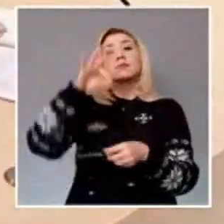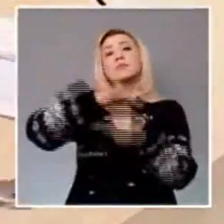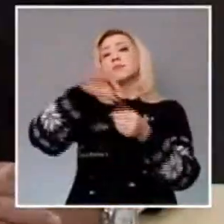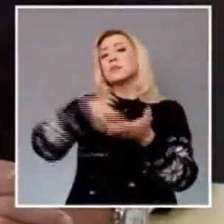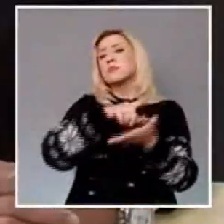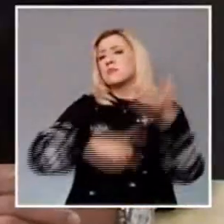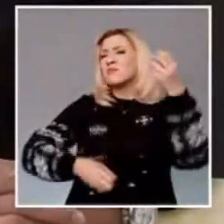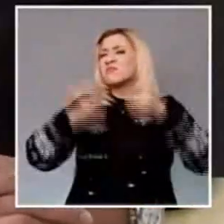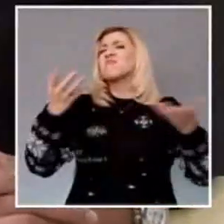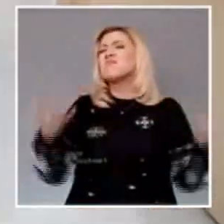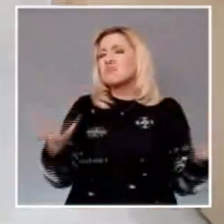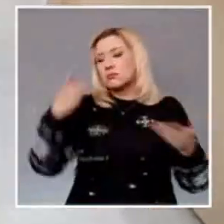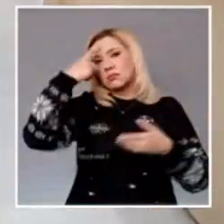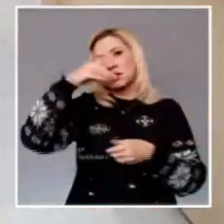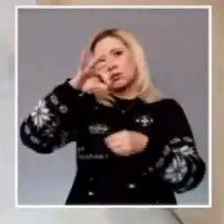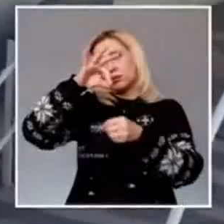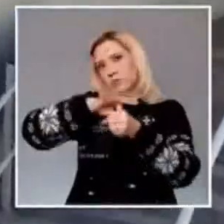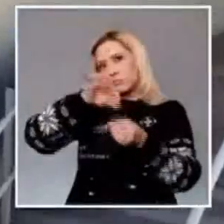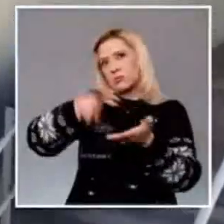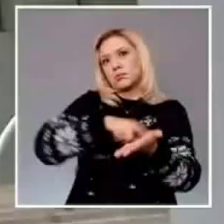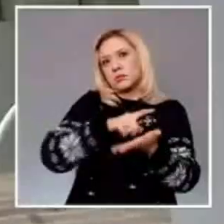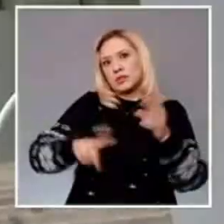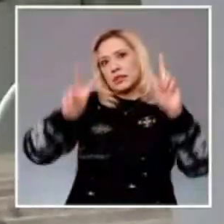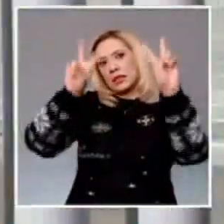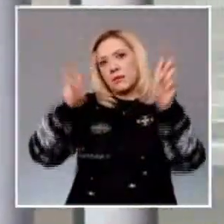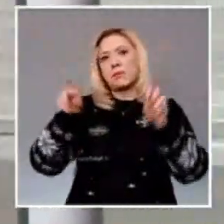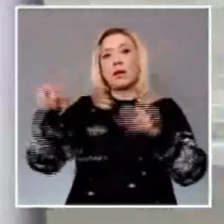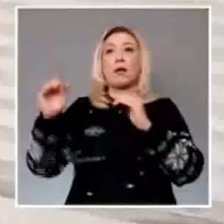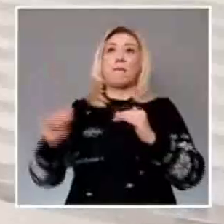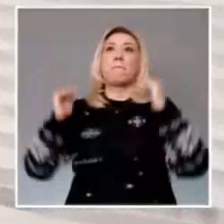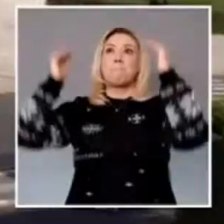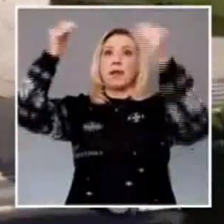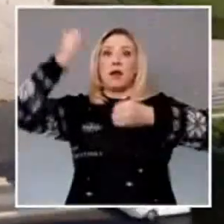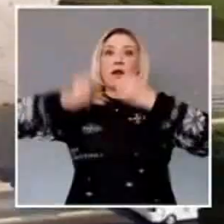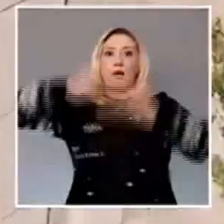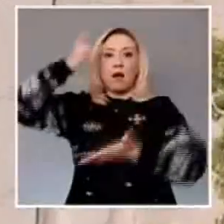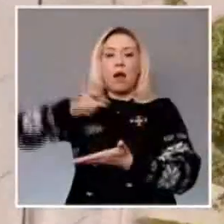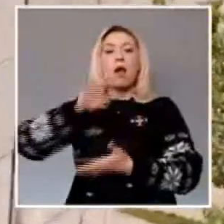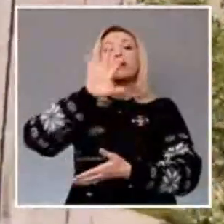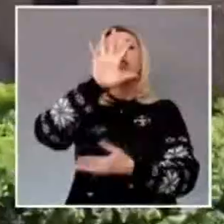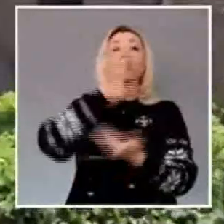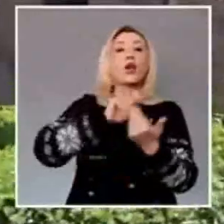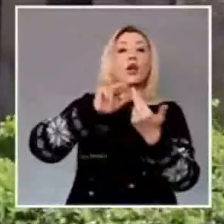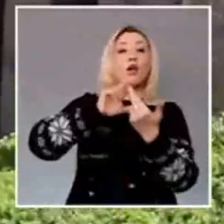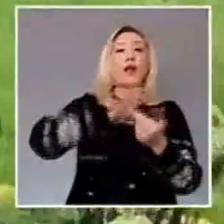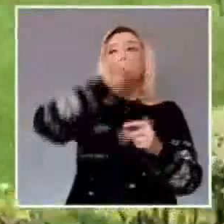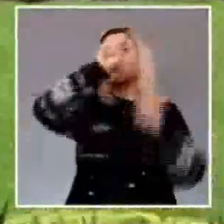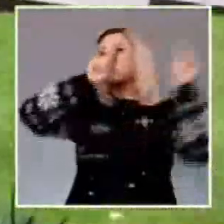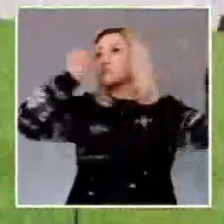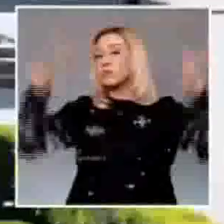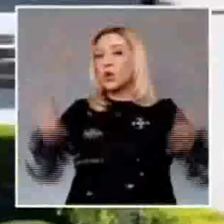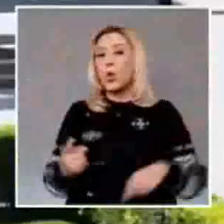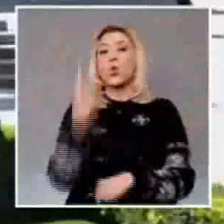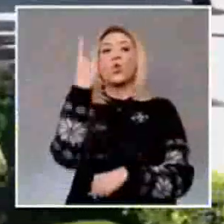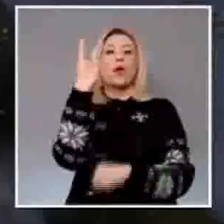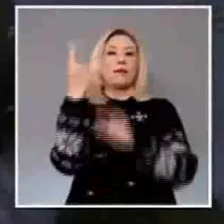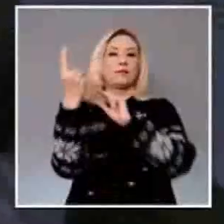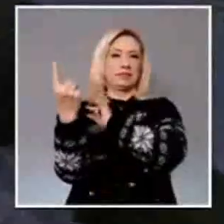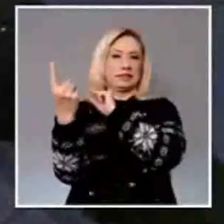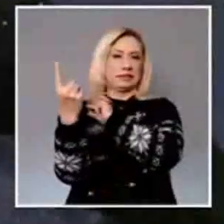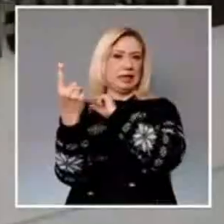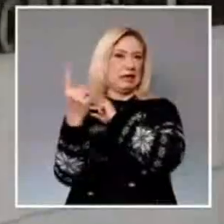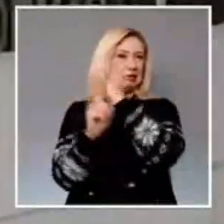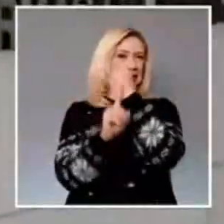electoral a través de su sala superior, sus 5 salas regionales y una especializada, mientras que la Suprema Corte de Justicia de la